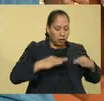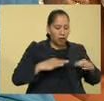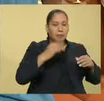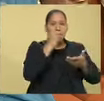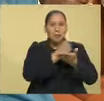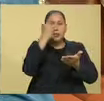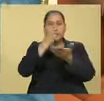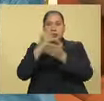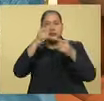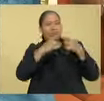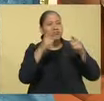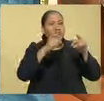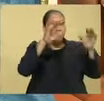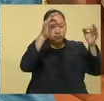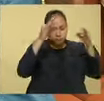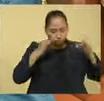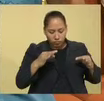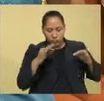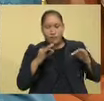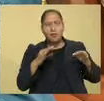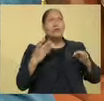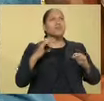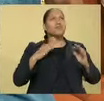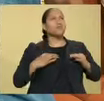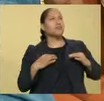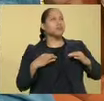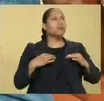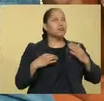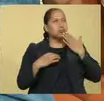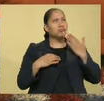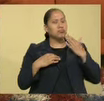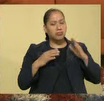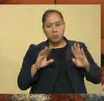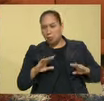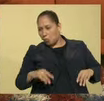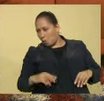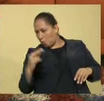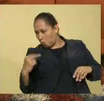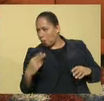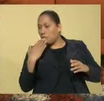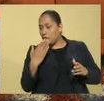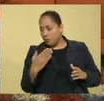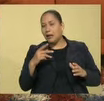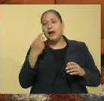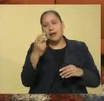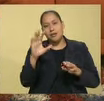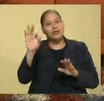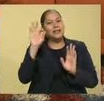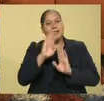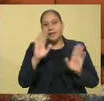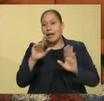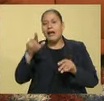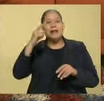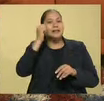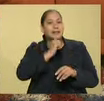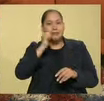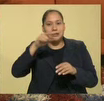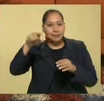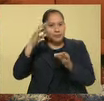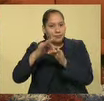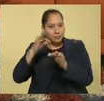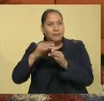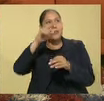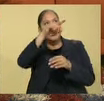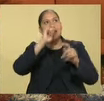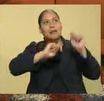marcas y cuando encuentren el confort y cuando encuentren la silueta que les queda mejor a su cuerpo, de ahí se queden. Ya no cambien, o sea, quédense